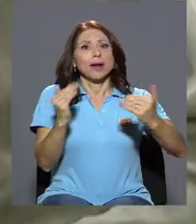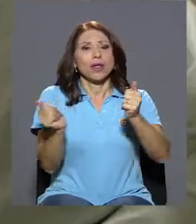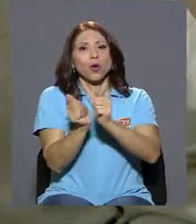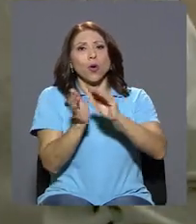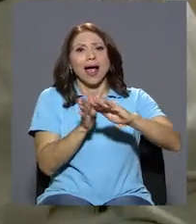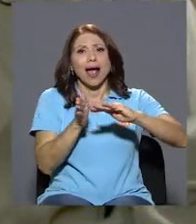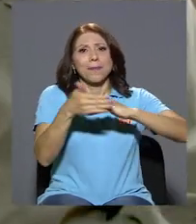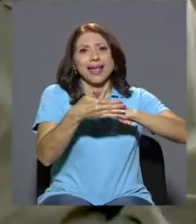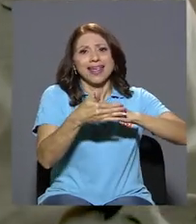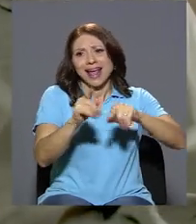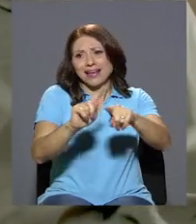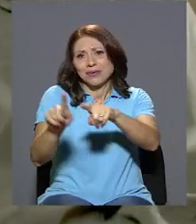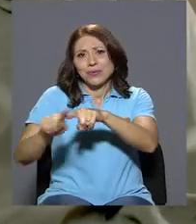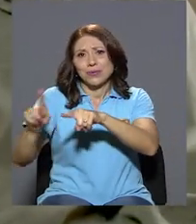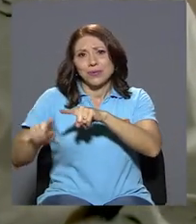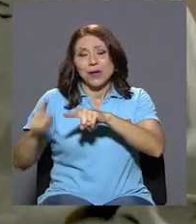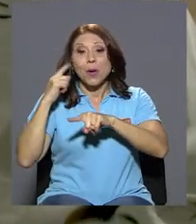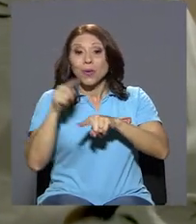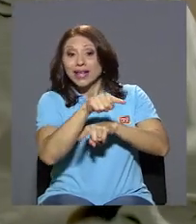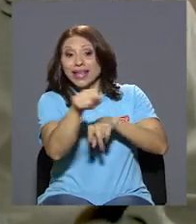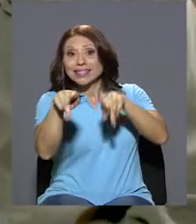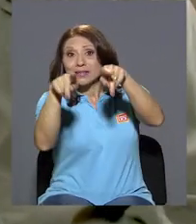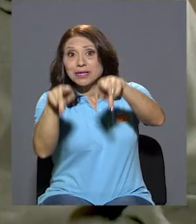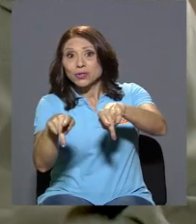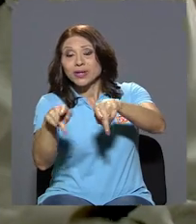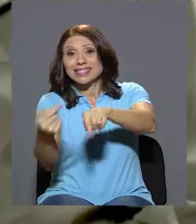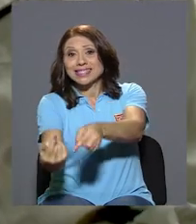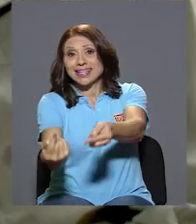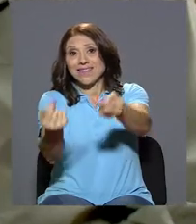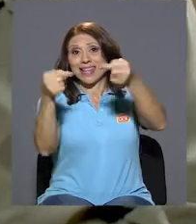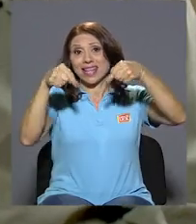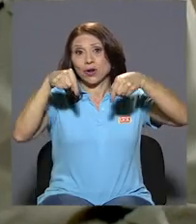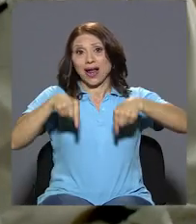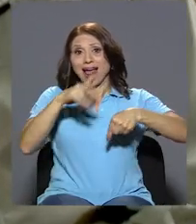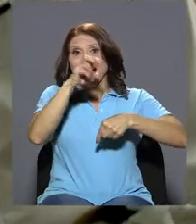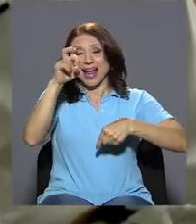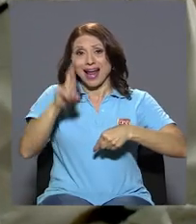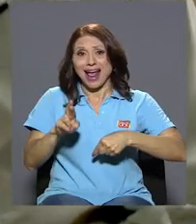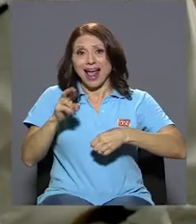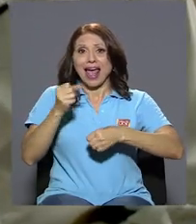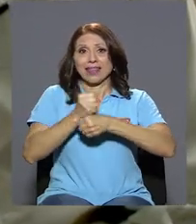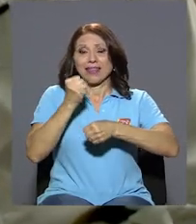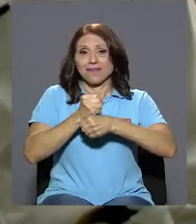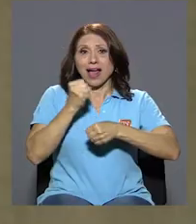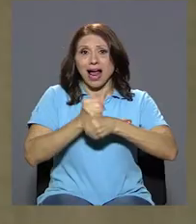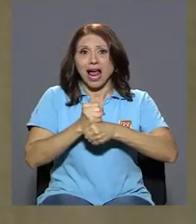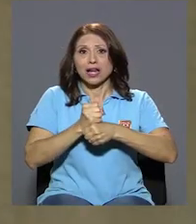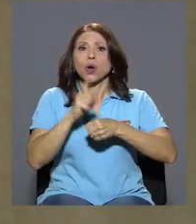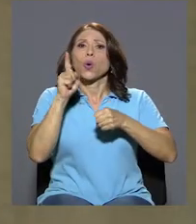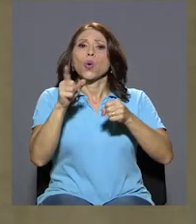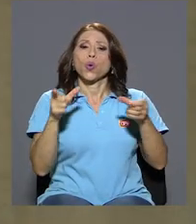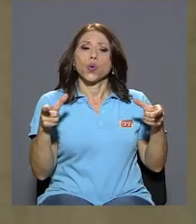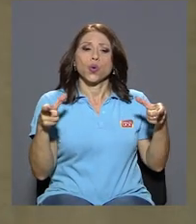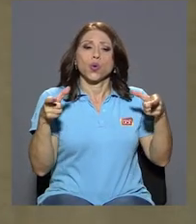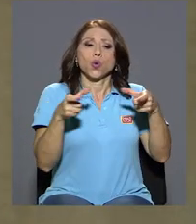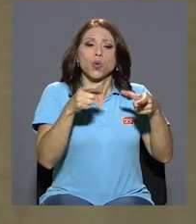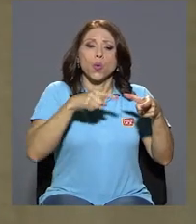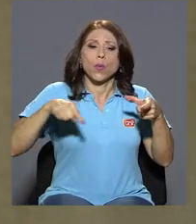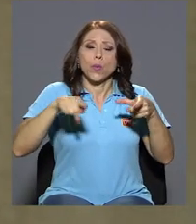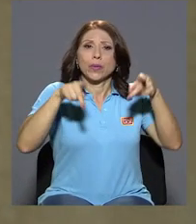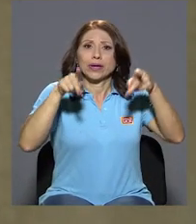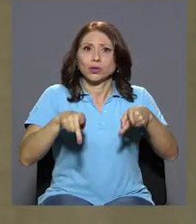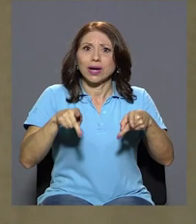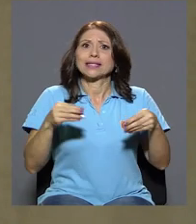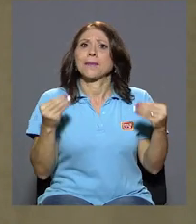porque se vinieron para acá a trabajar una élite bastante